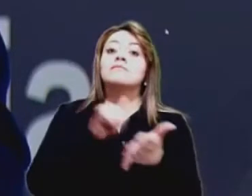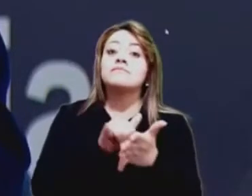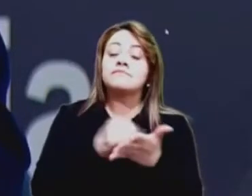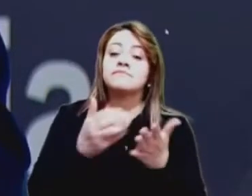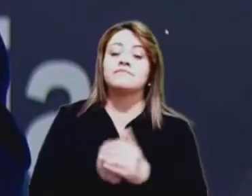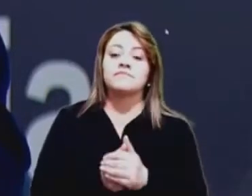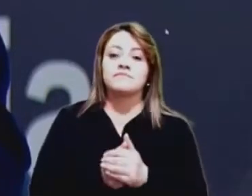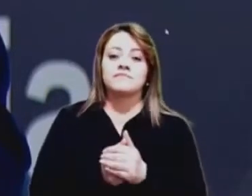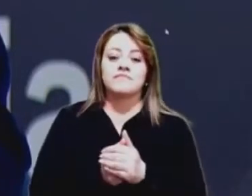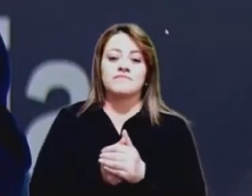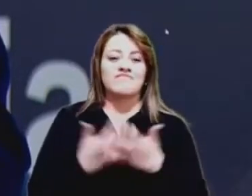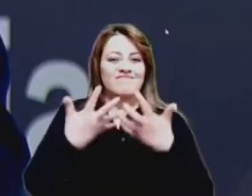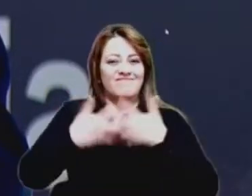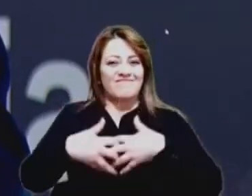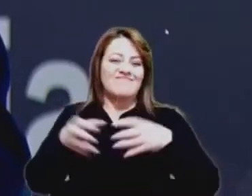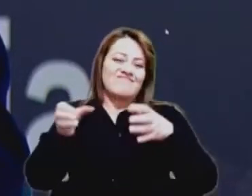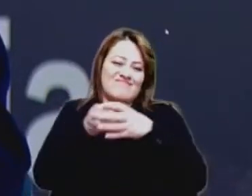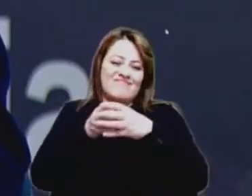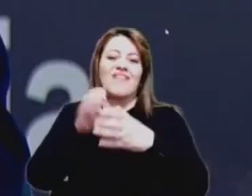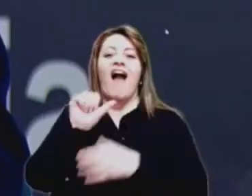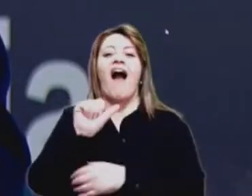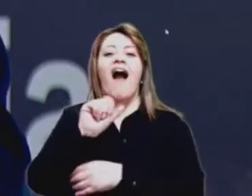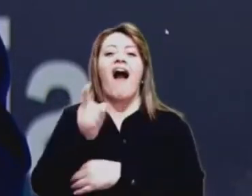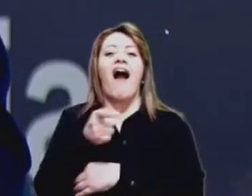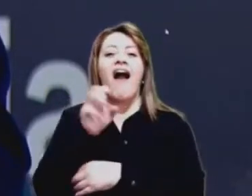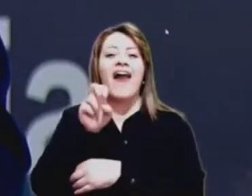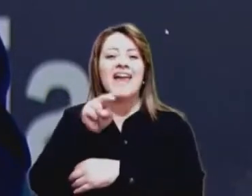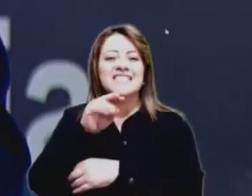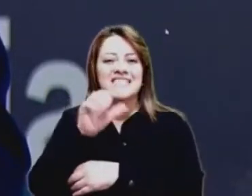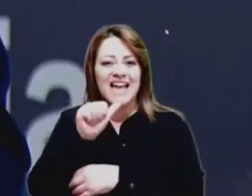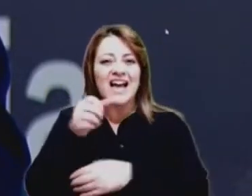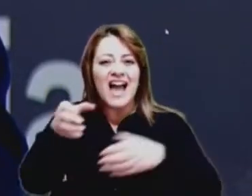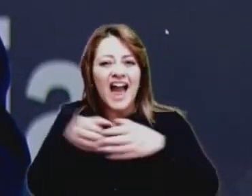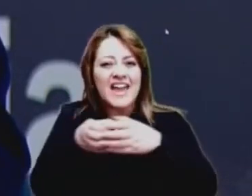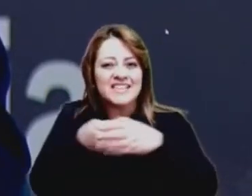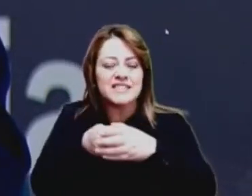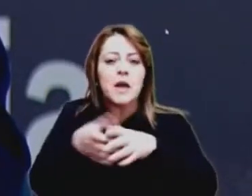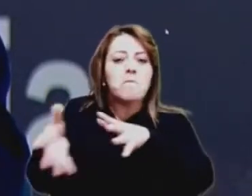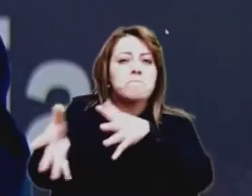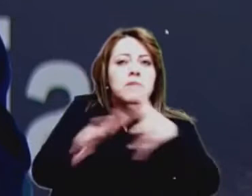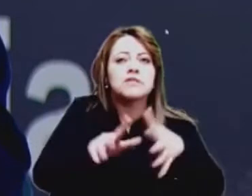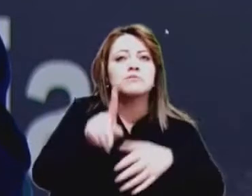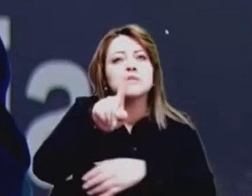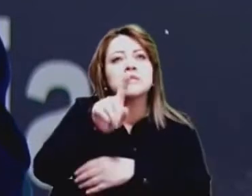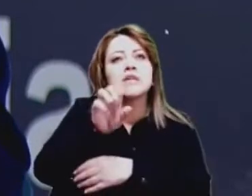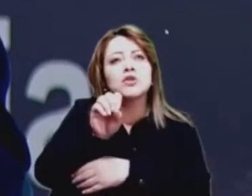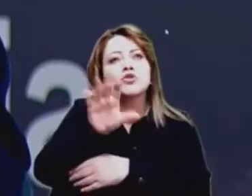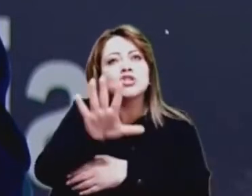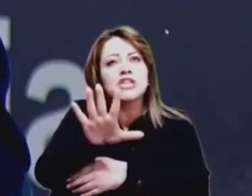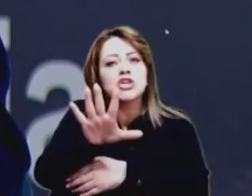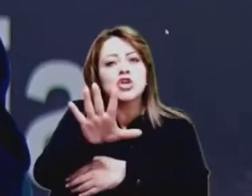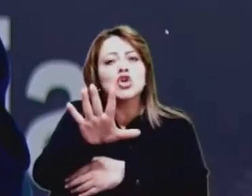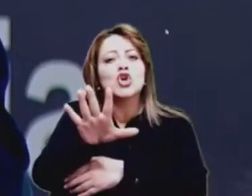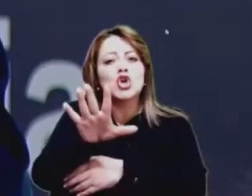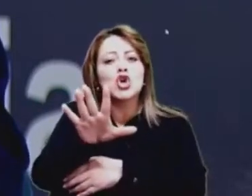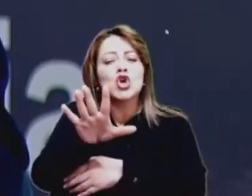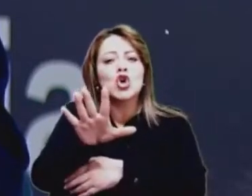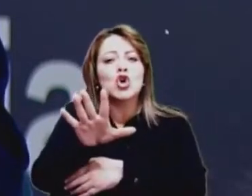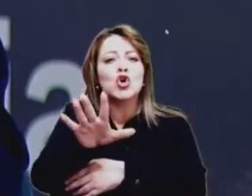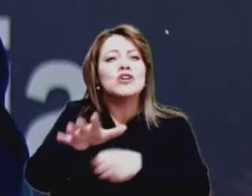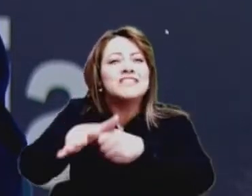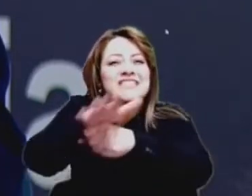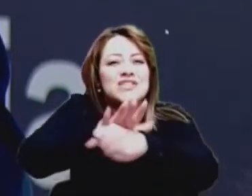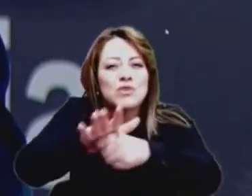agencia nosotros hemos actuado en cerca de 105 controversias hemos actuado como